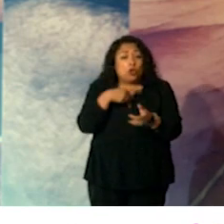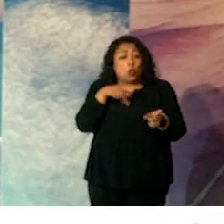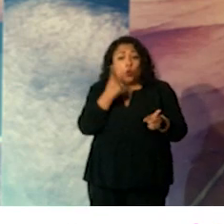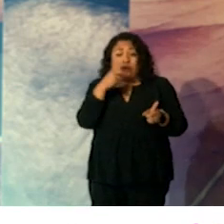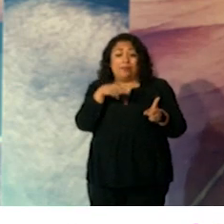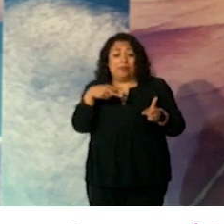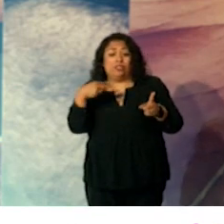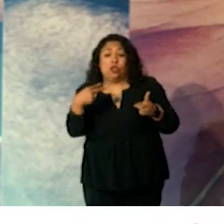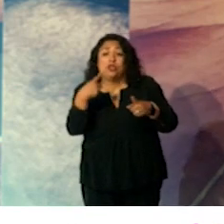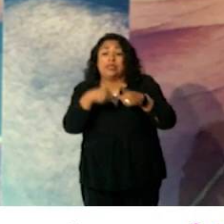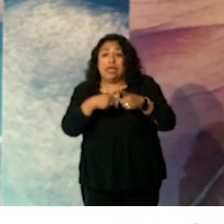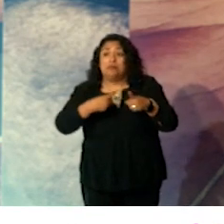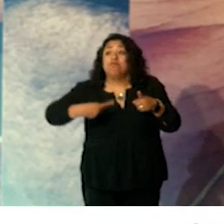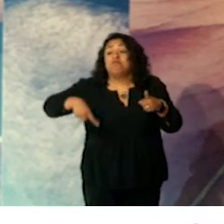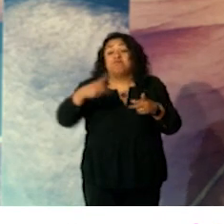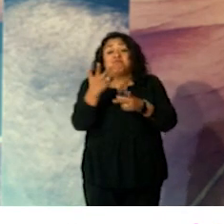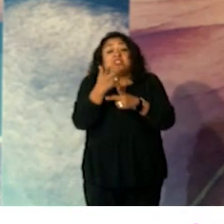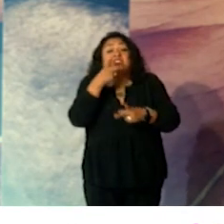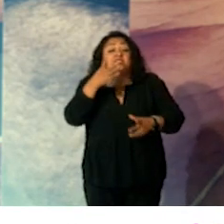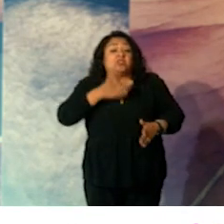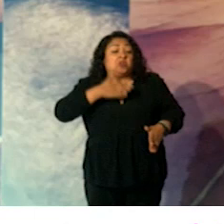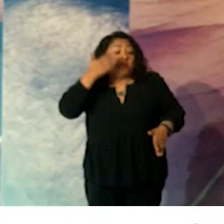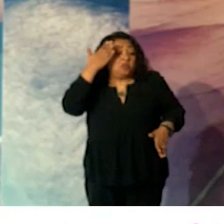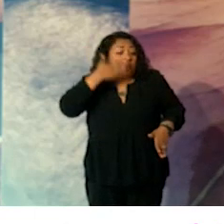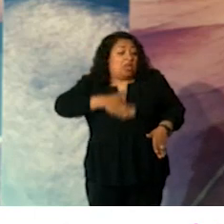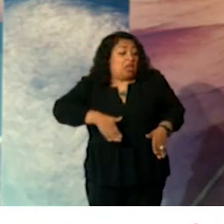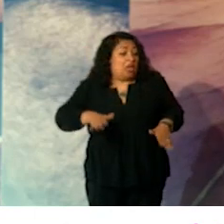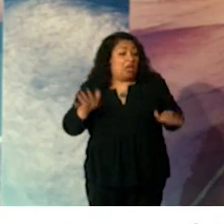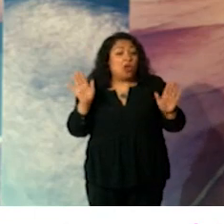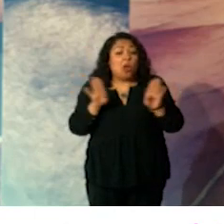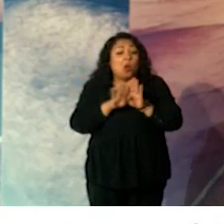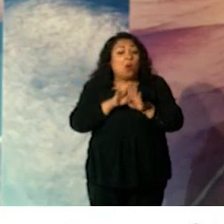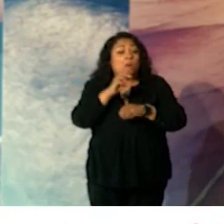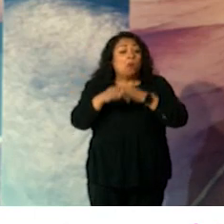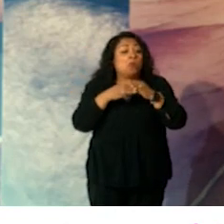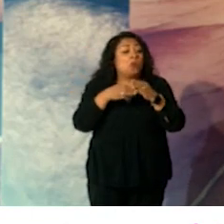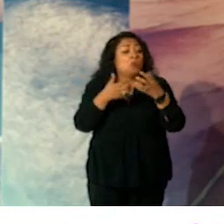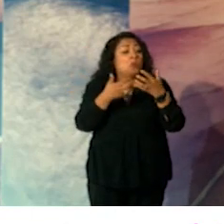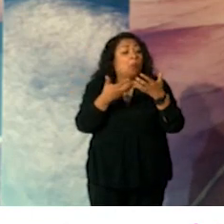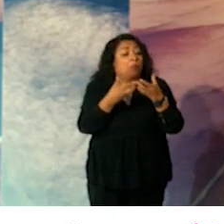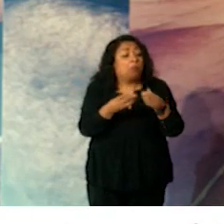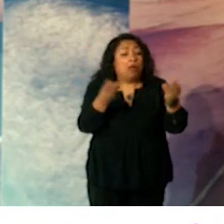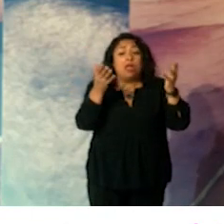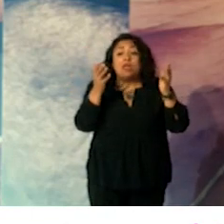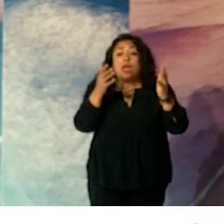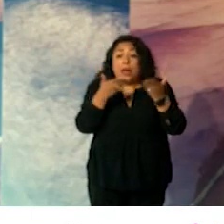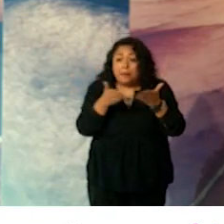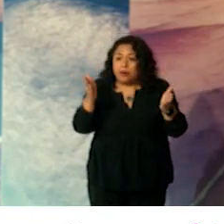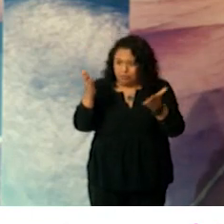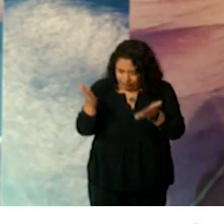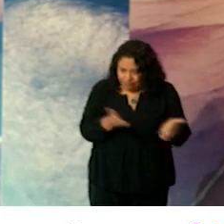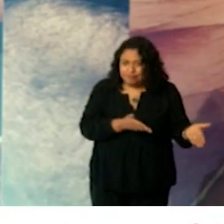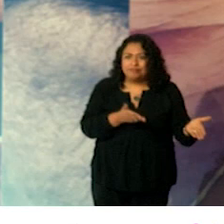perspectiva de los que se dicen saber sobre cómo funciona el mundo y abrir espacios para la